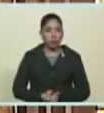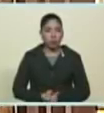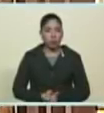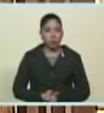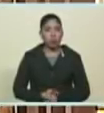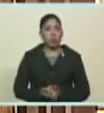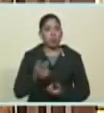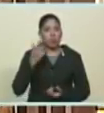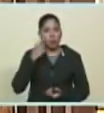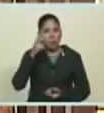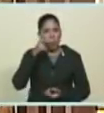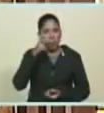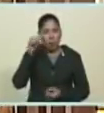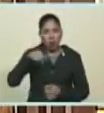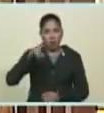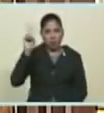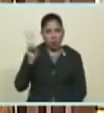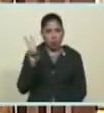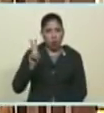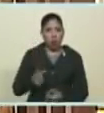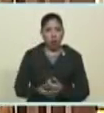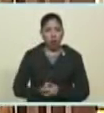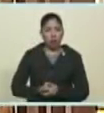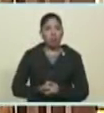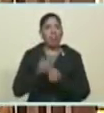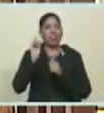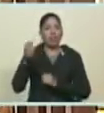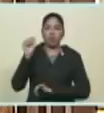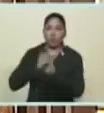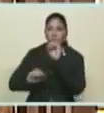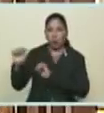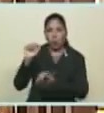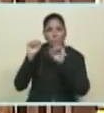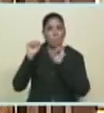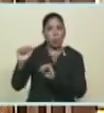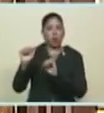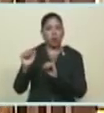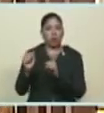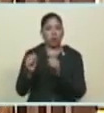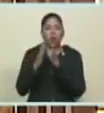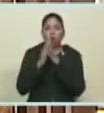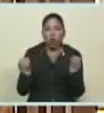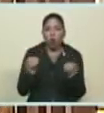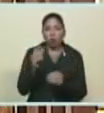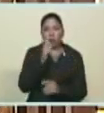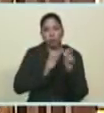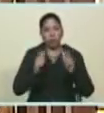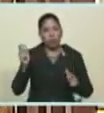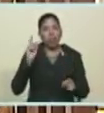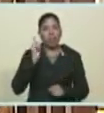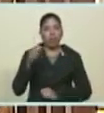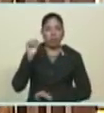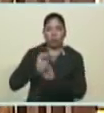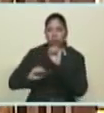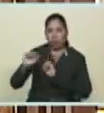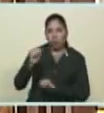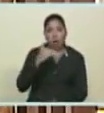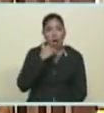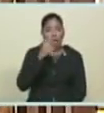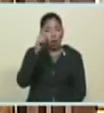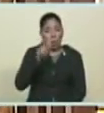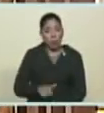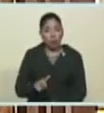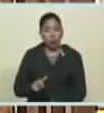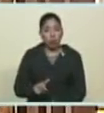que hemos escuchado en Venezuela hoy, deben ser rechazados por todo nuestro país. Y el que se ponga